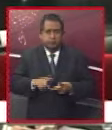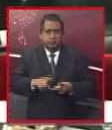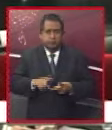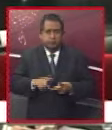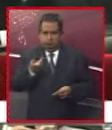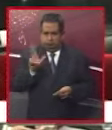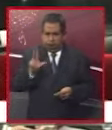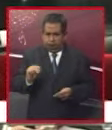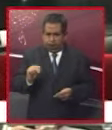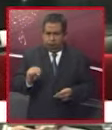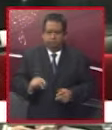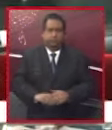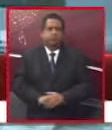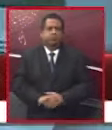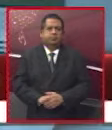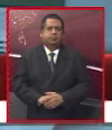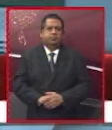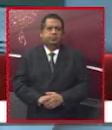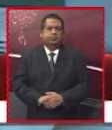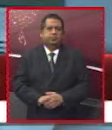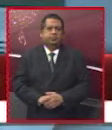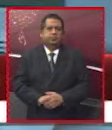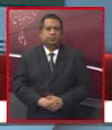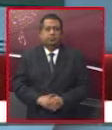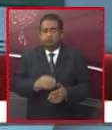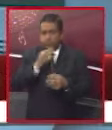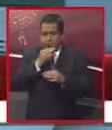78 sufragios a favor y 27 en contra.